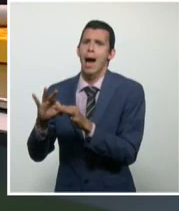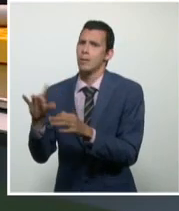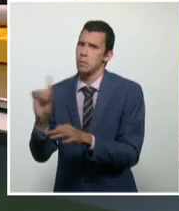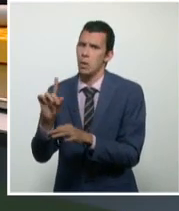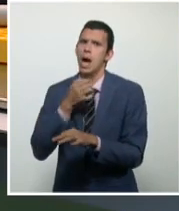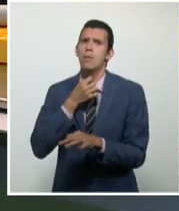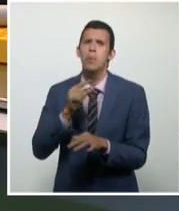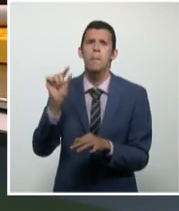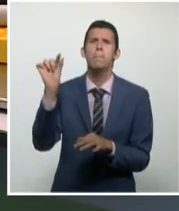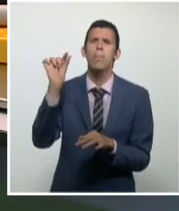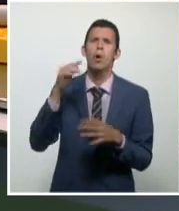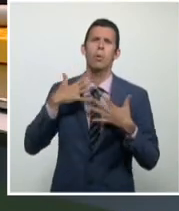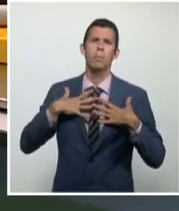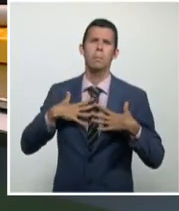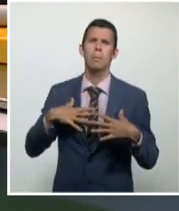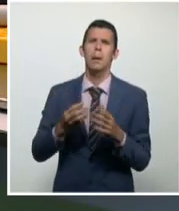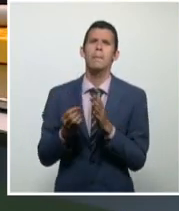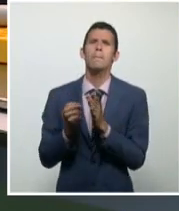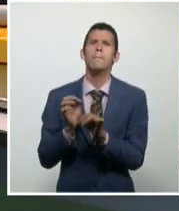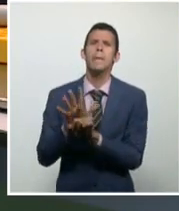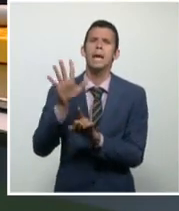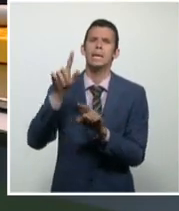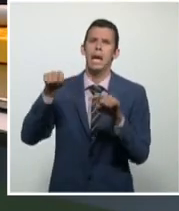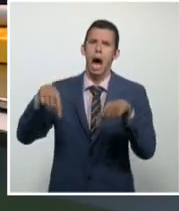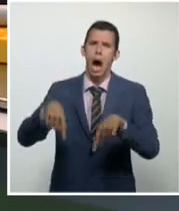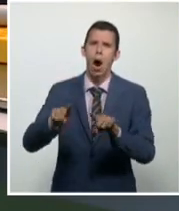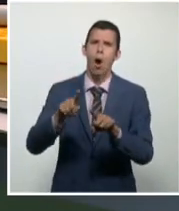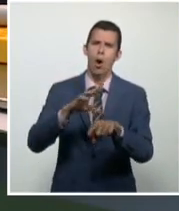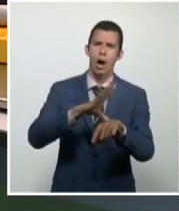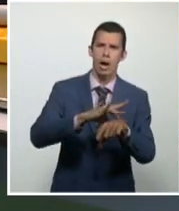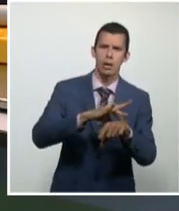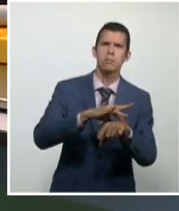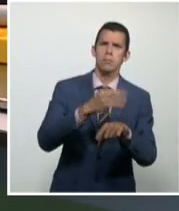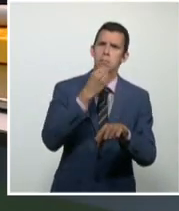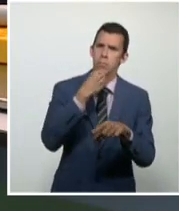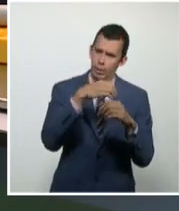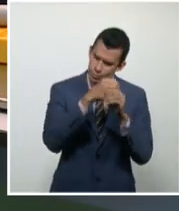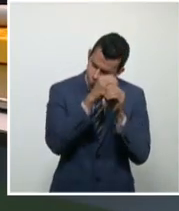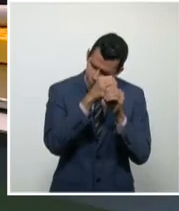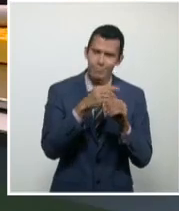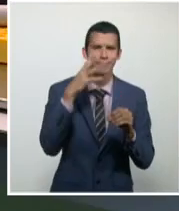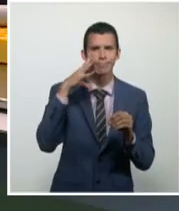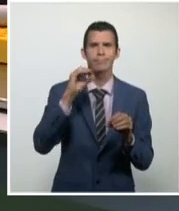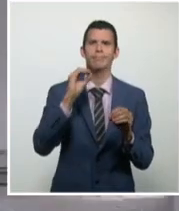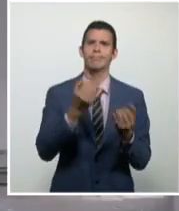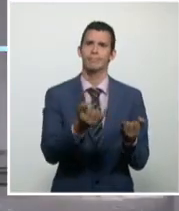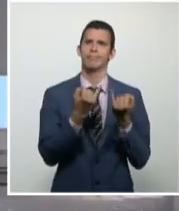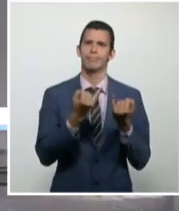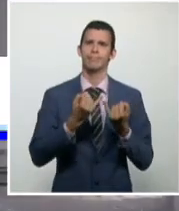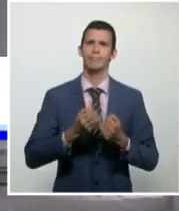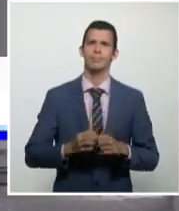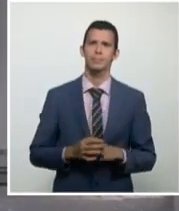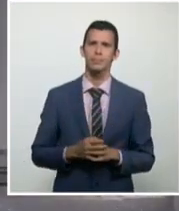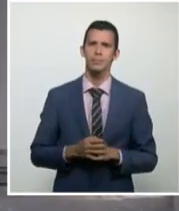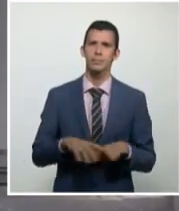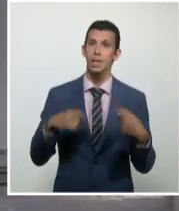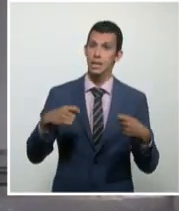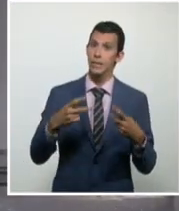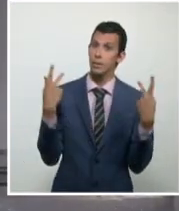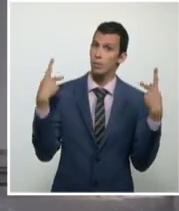altamente calificado de personal es científicamente preparado técnicamente altamente calificado y en este caso